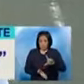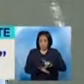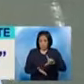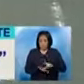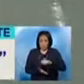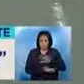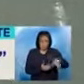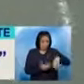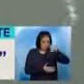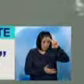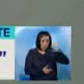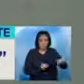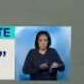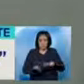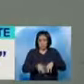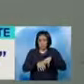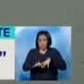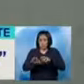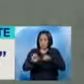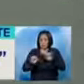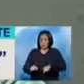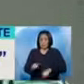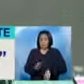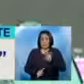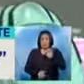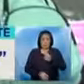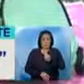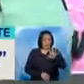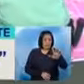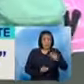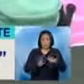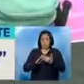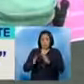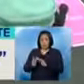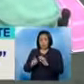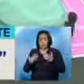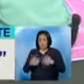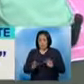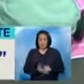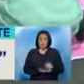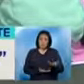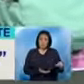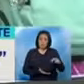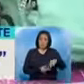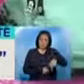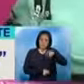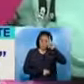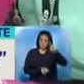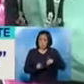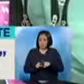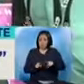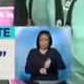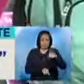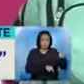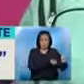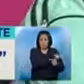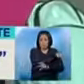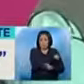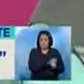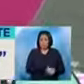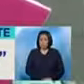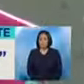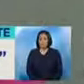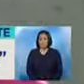en todo el Perú se está desarrollando esta marcha. Así es, más de 25 ciudades se están levantando, y no solo también en el Perú, sino también en el extranjero.